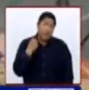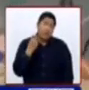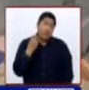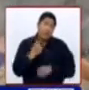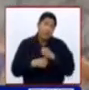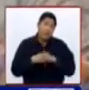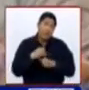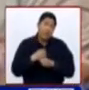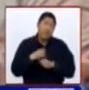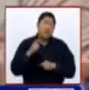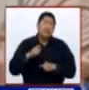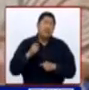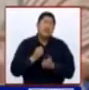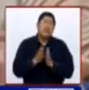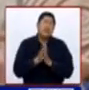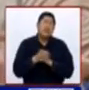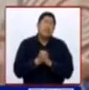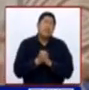nos necesita.